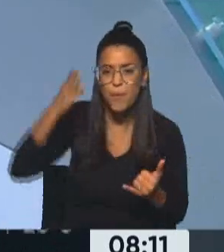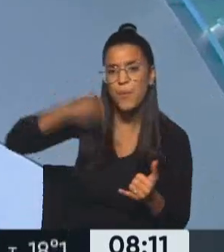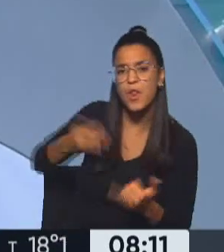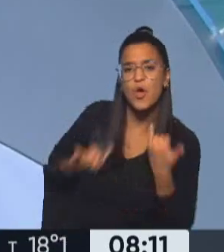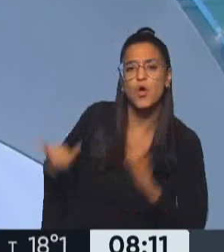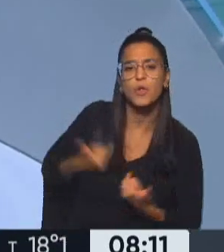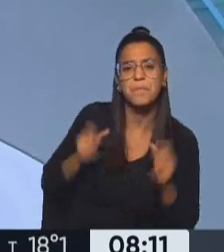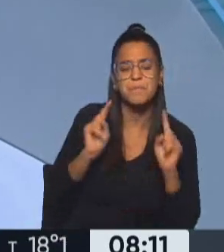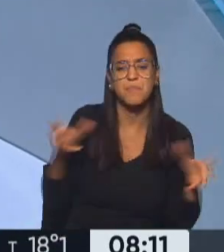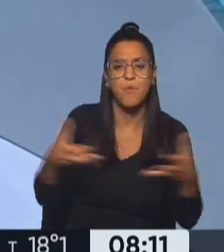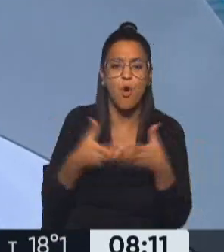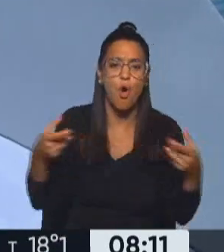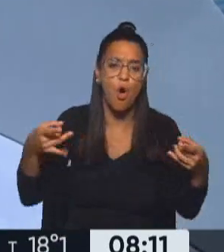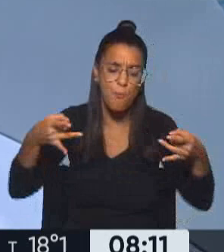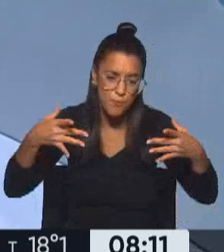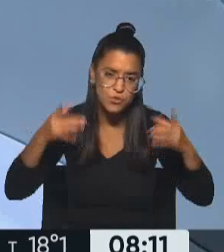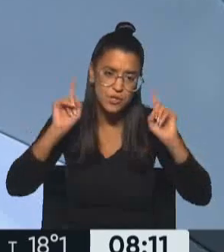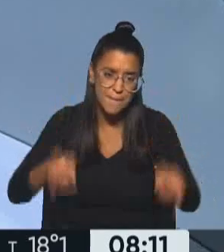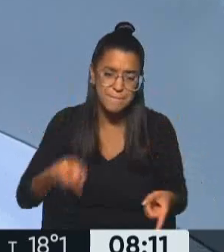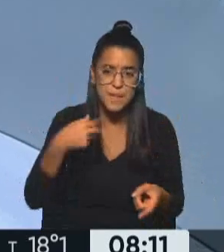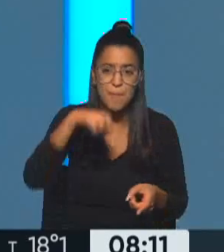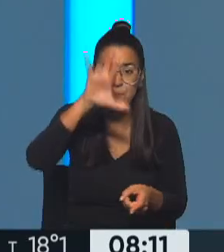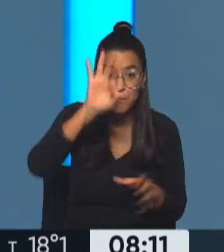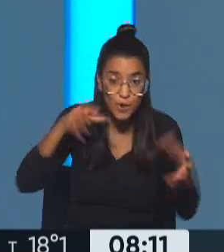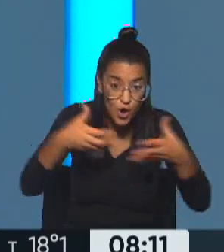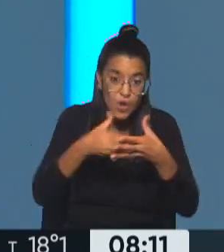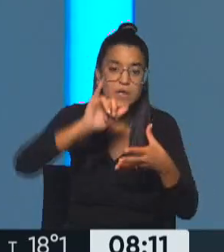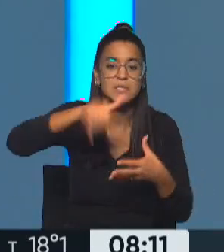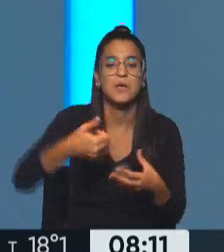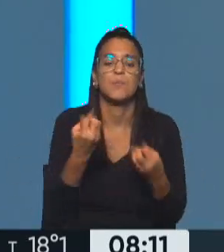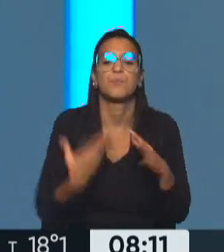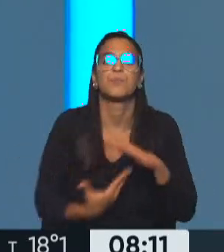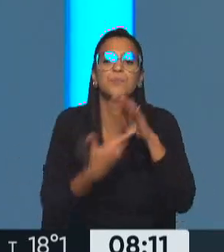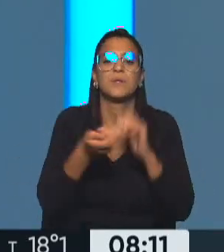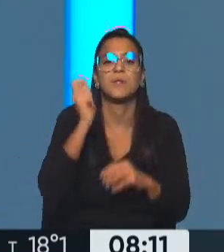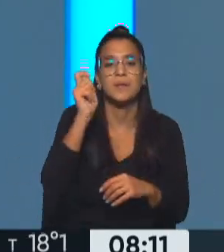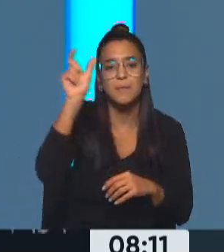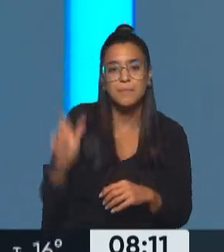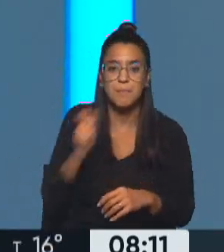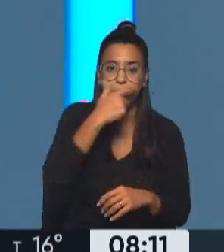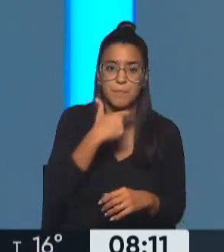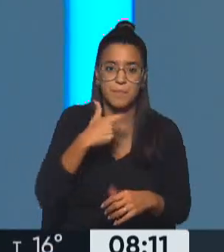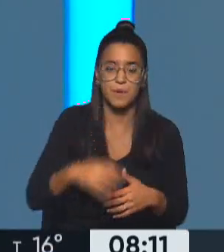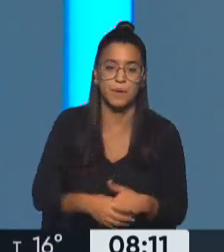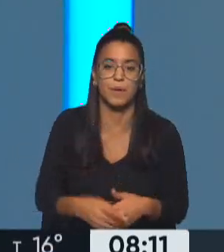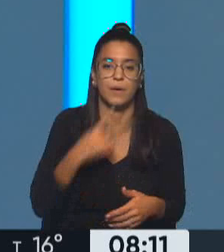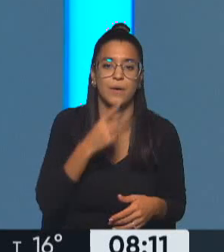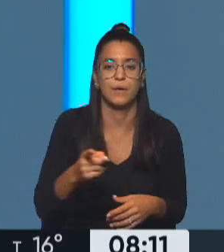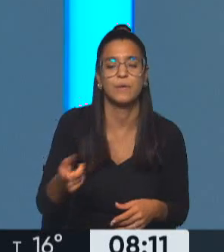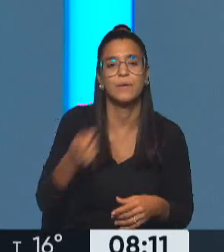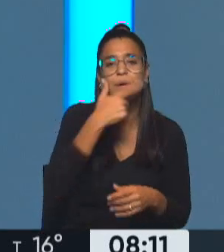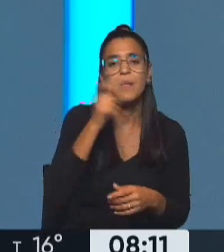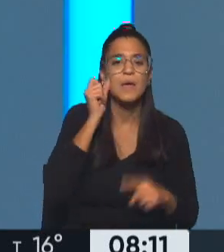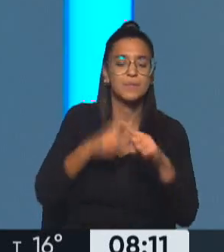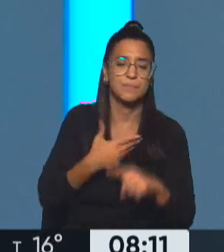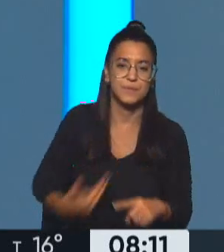contanos dentro de la oposición y del pro exactamente porque uno de los protagonistas de sin ninguna duda a mauricio macri el ex presidente de la nación que